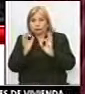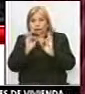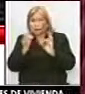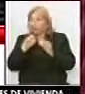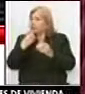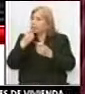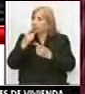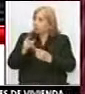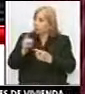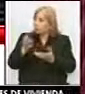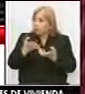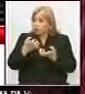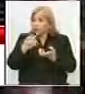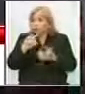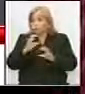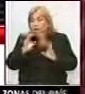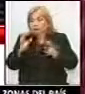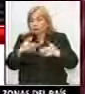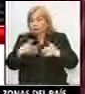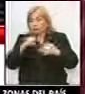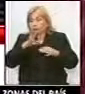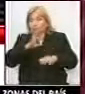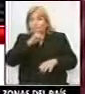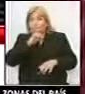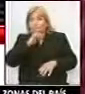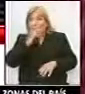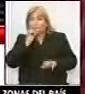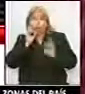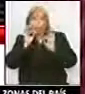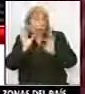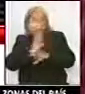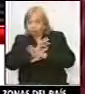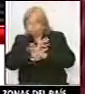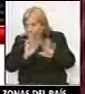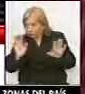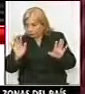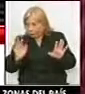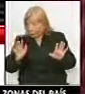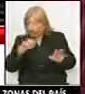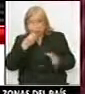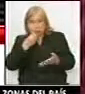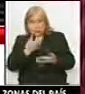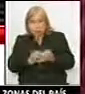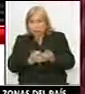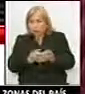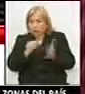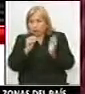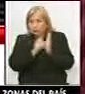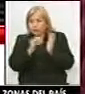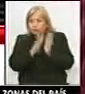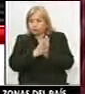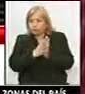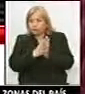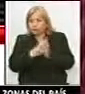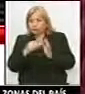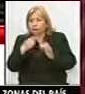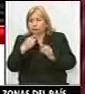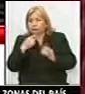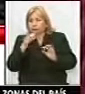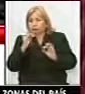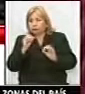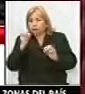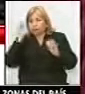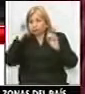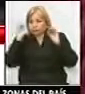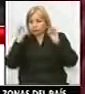saber. Si usted tiene todo el derecho de abstenerse a no contestar, está bien, queda constancia, pero es absolutamente el objetivo